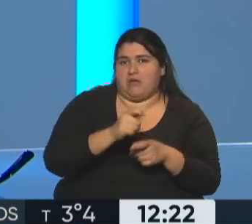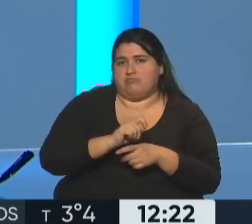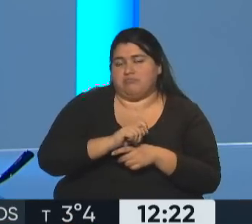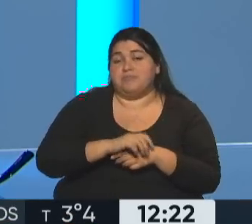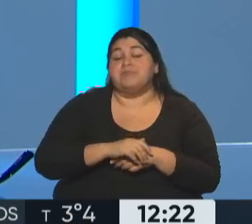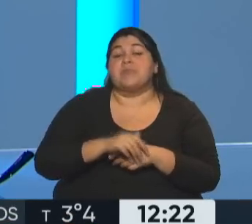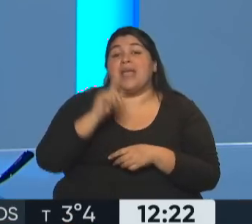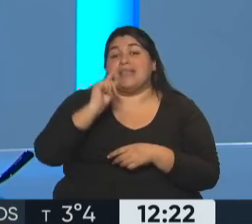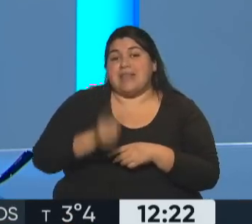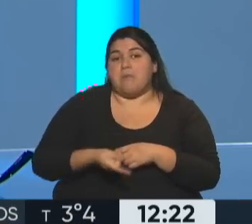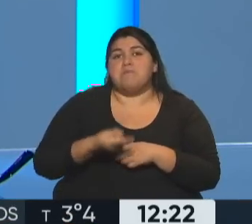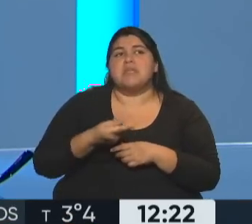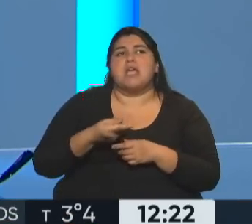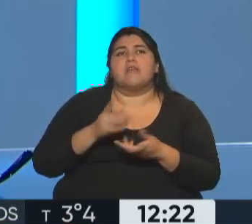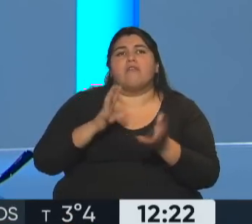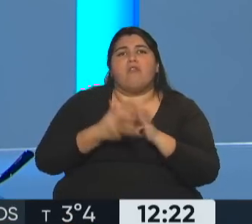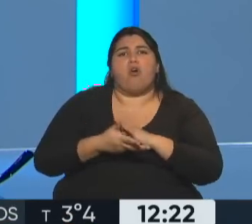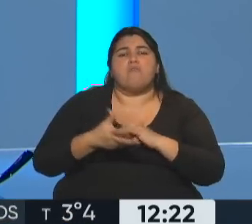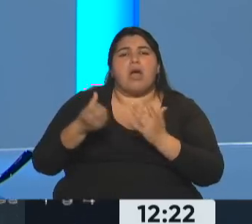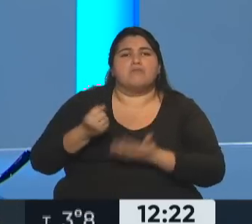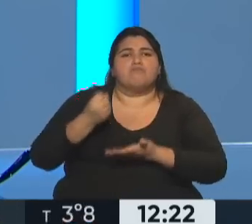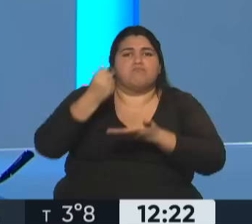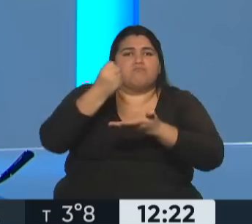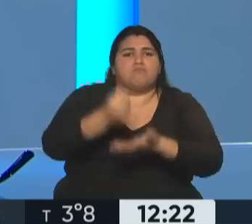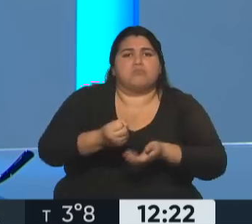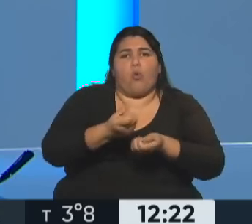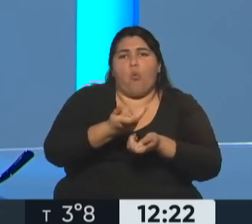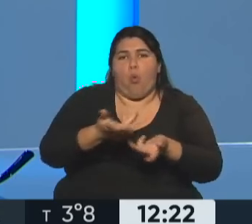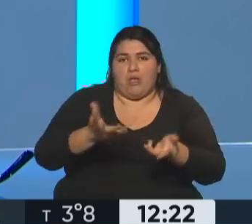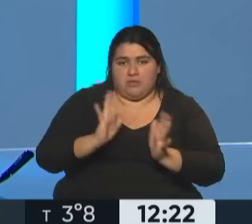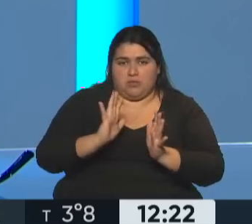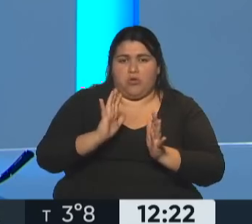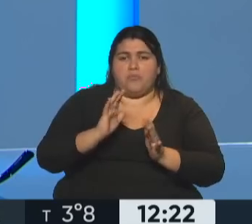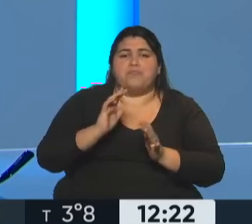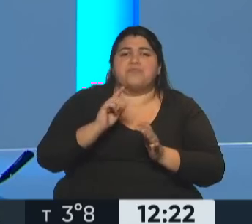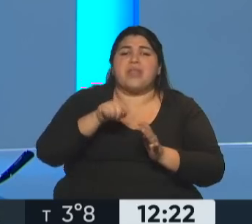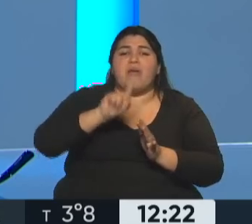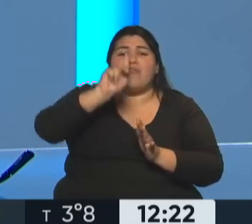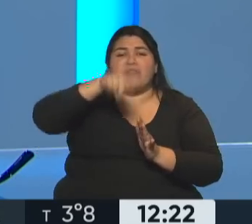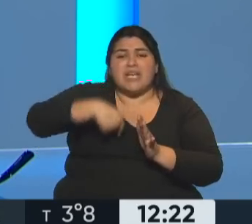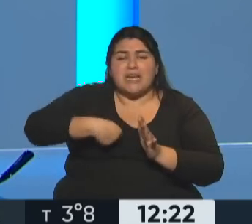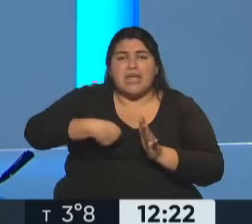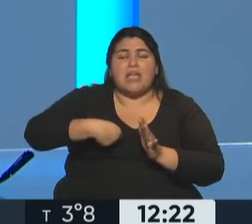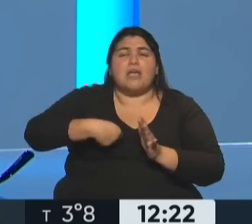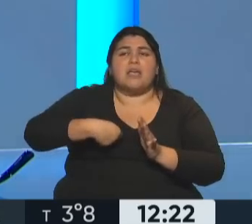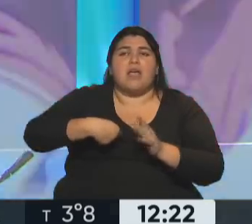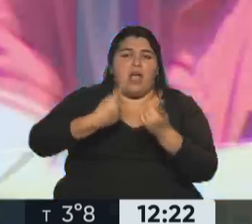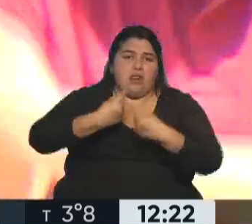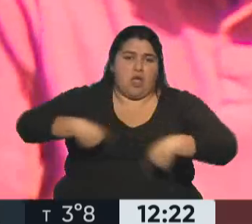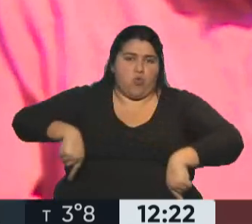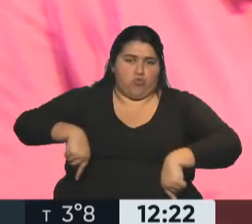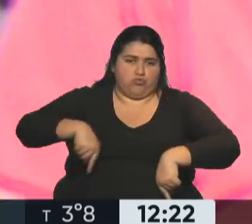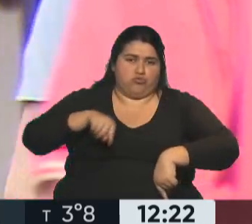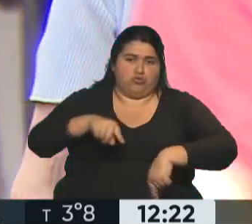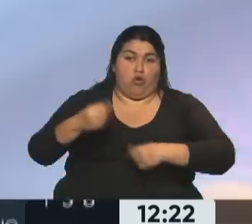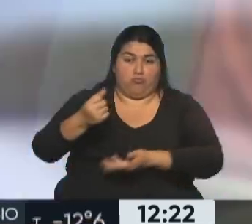financiamiento uat en este bueno porque este bono se pretende que no sea la cuenta los recursos que están previstas